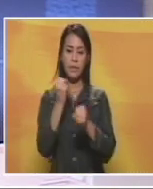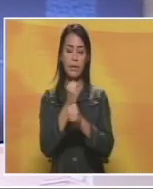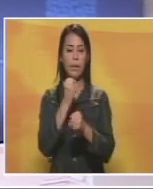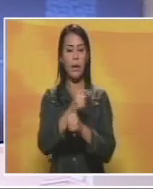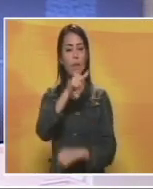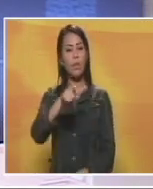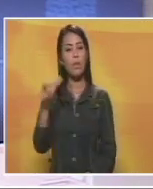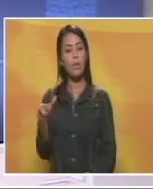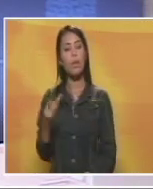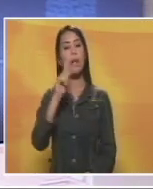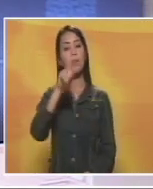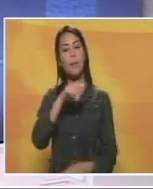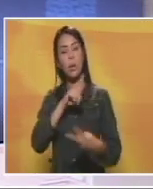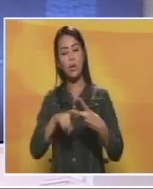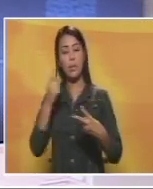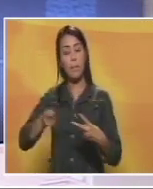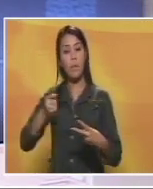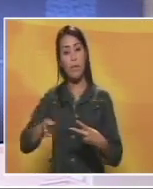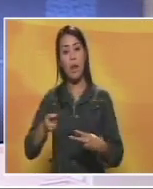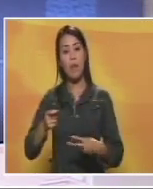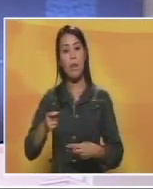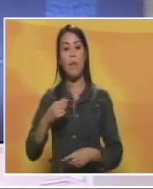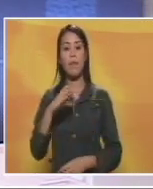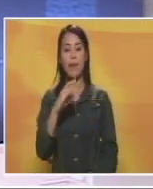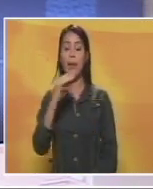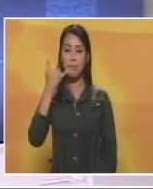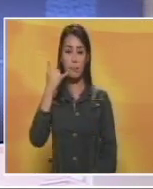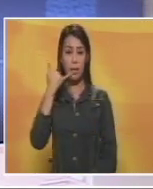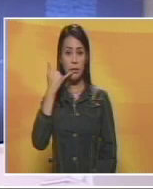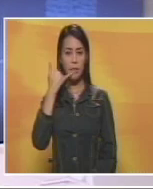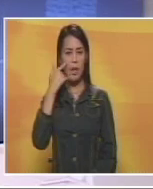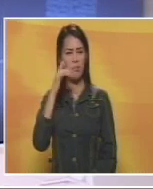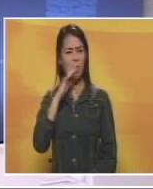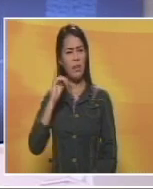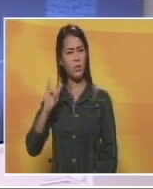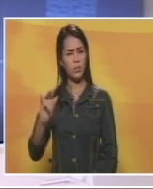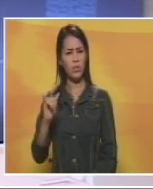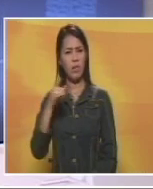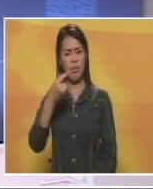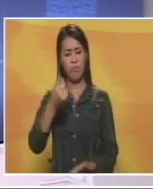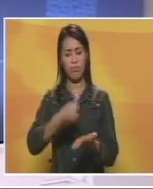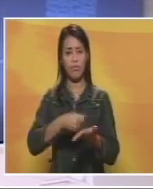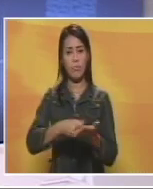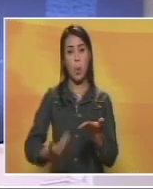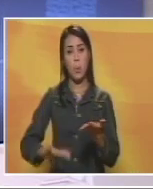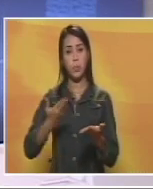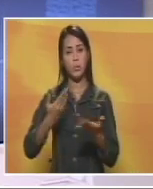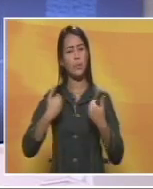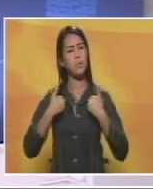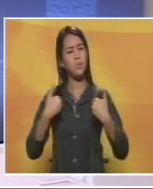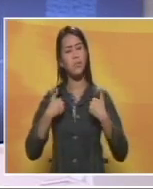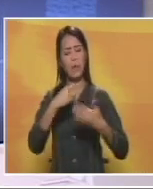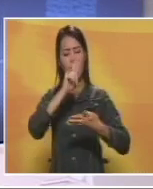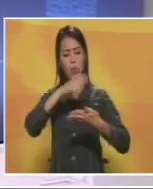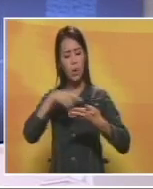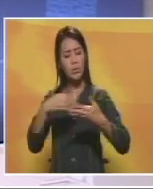Trabajadores activos y jubilados, así como pensionados de la CanTV, denuncian que el reciente aumento salarial ha afectado